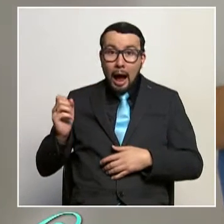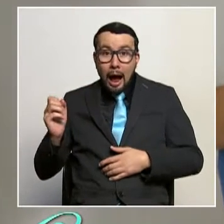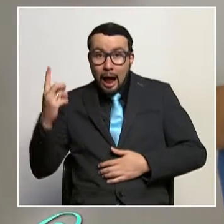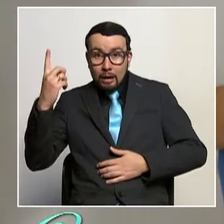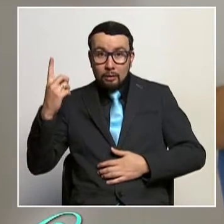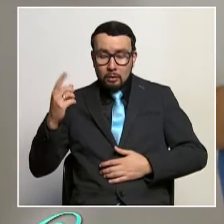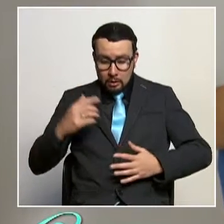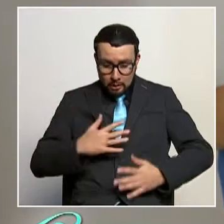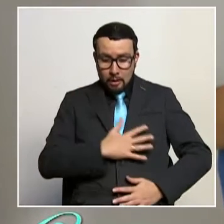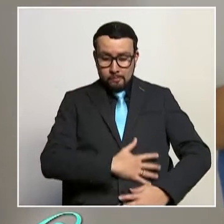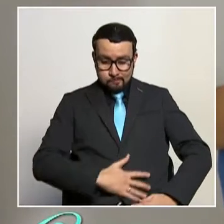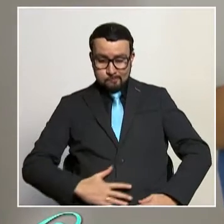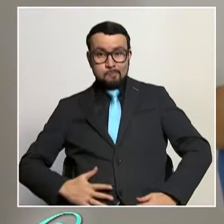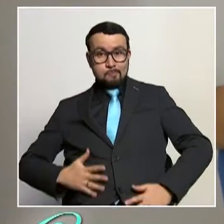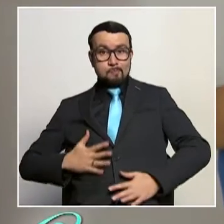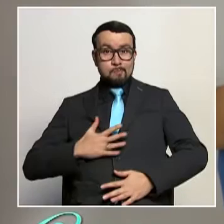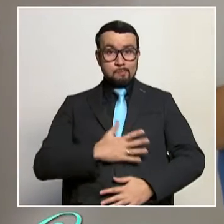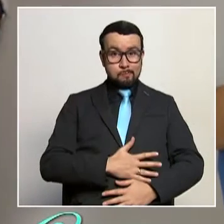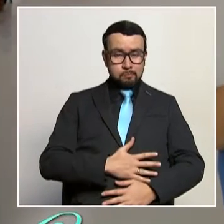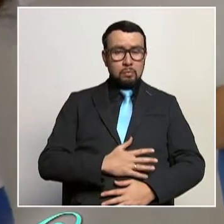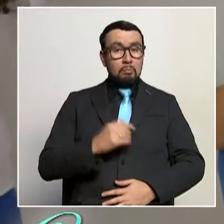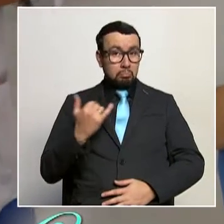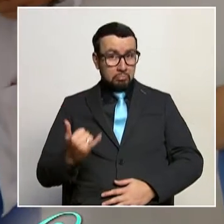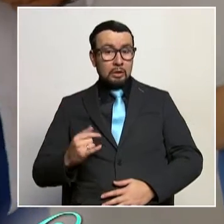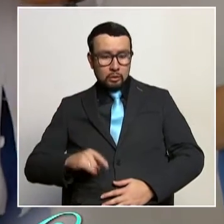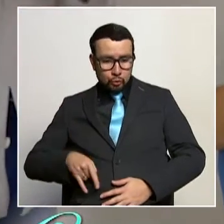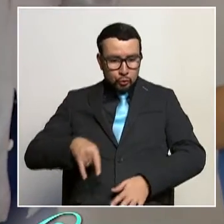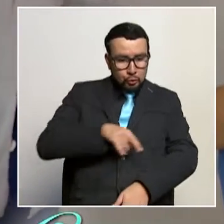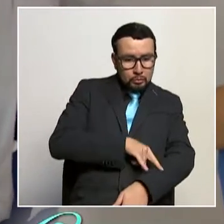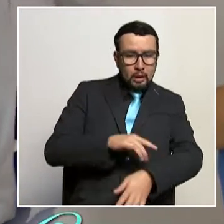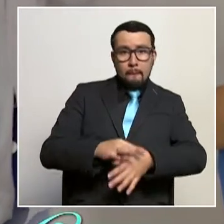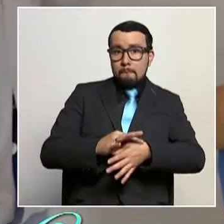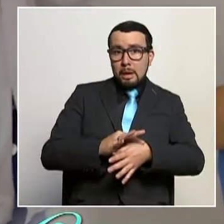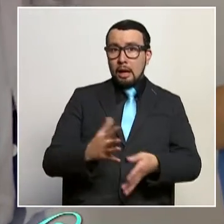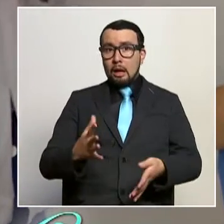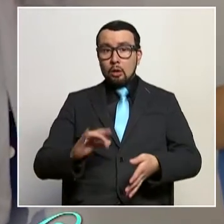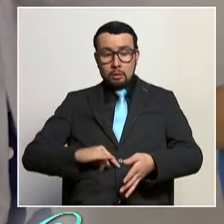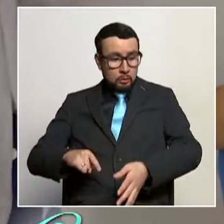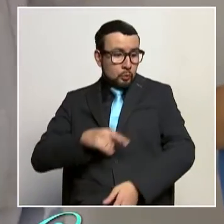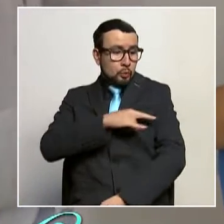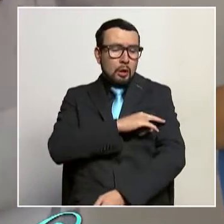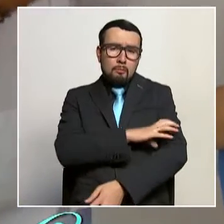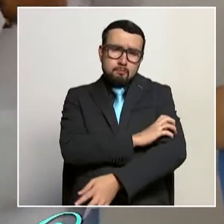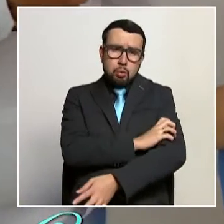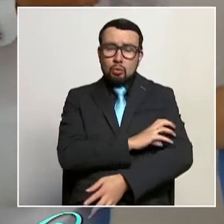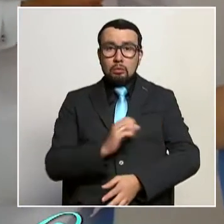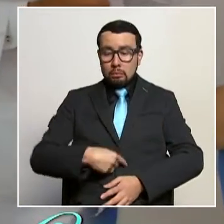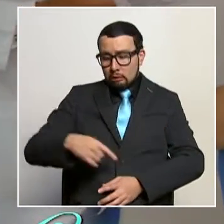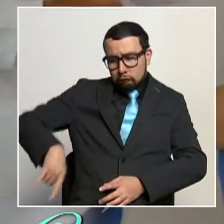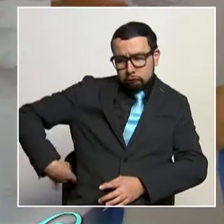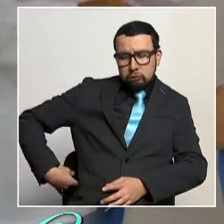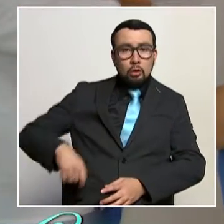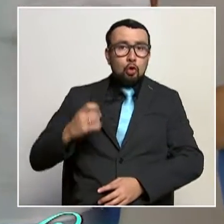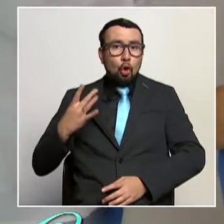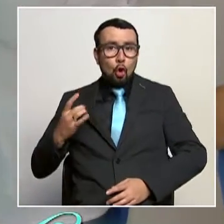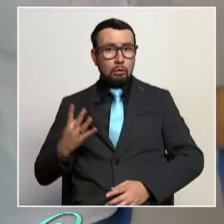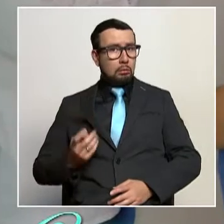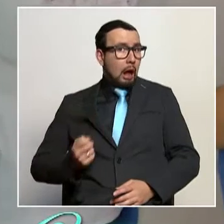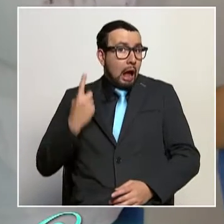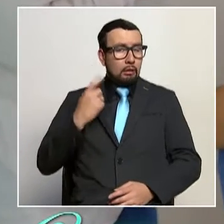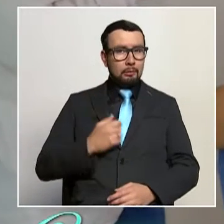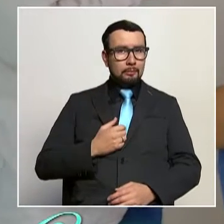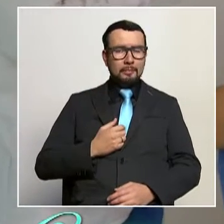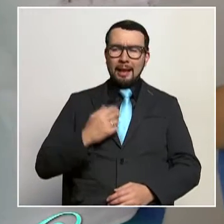una víscera, puede llegar a afectar la piel, afectar los músculos y generar dolor. En este caso, la